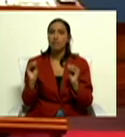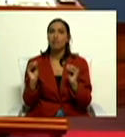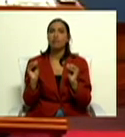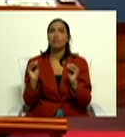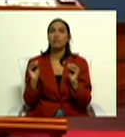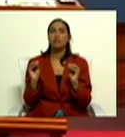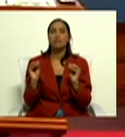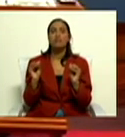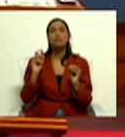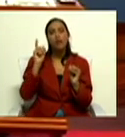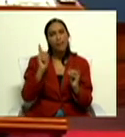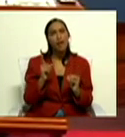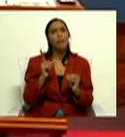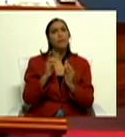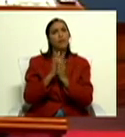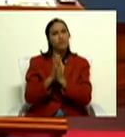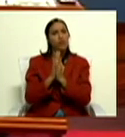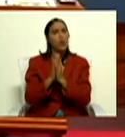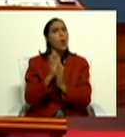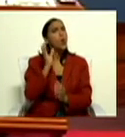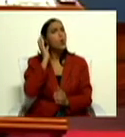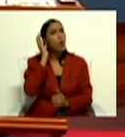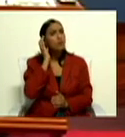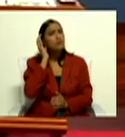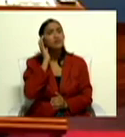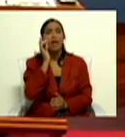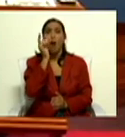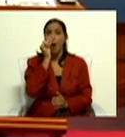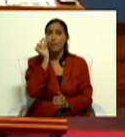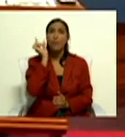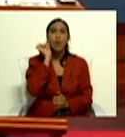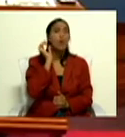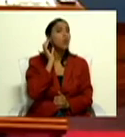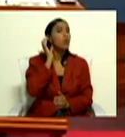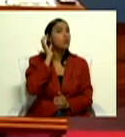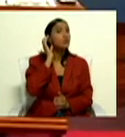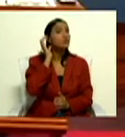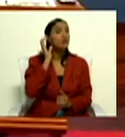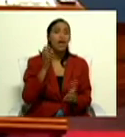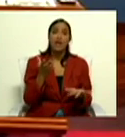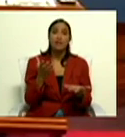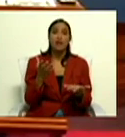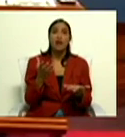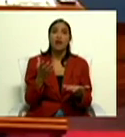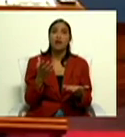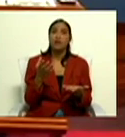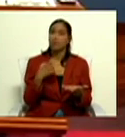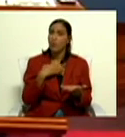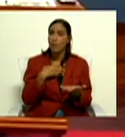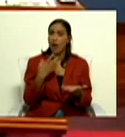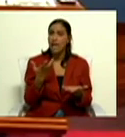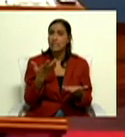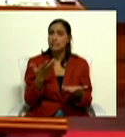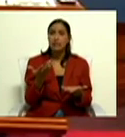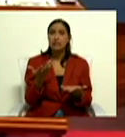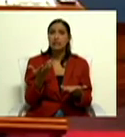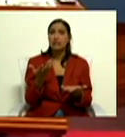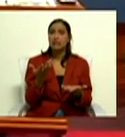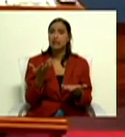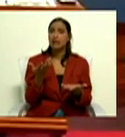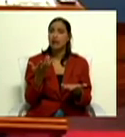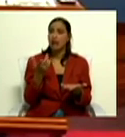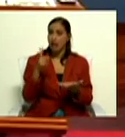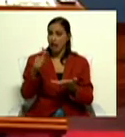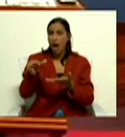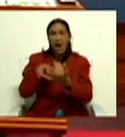tomemos conciencia, señoras y señores, de que nada de esto ayuda a la paz